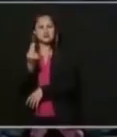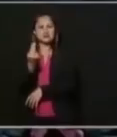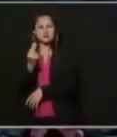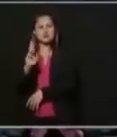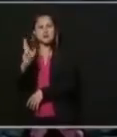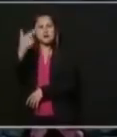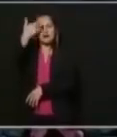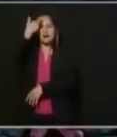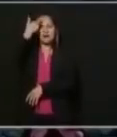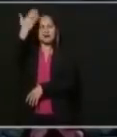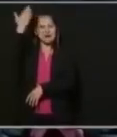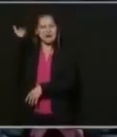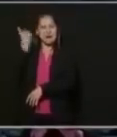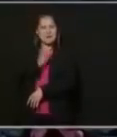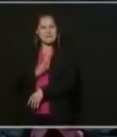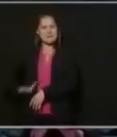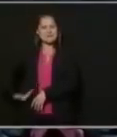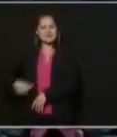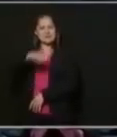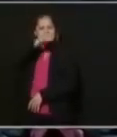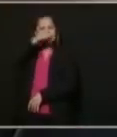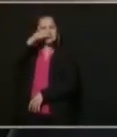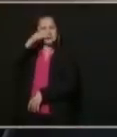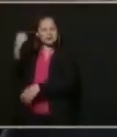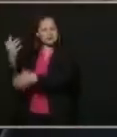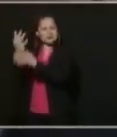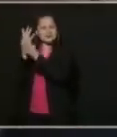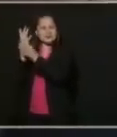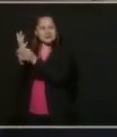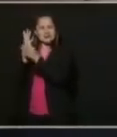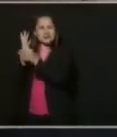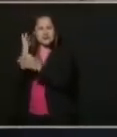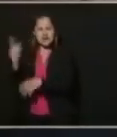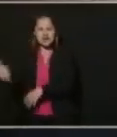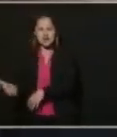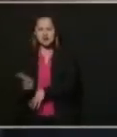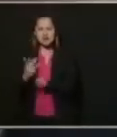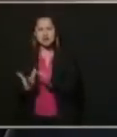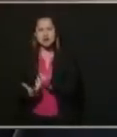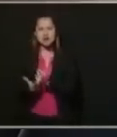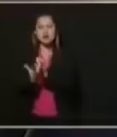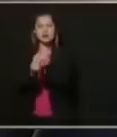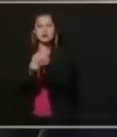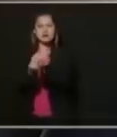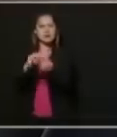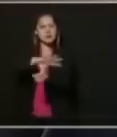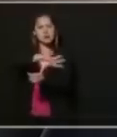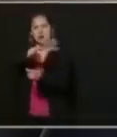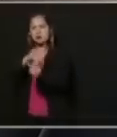Juárez, con el pueblo todo, sin el pueblo nada.